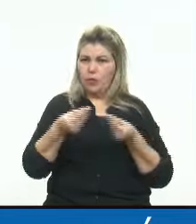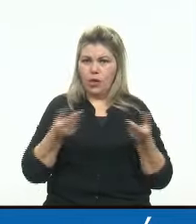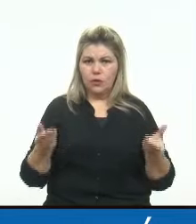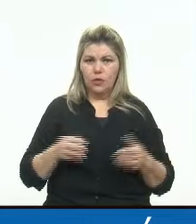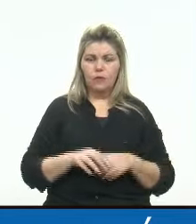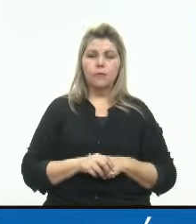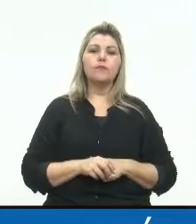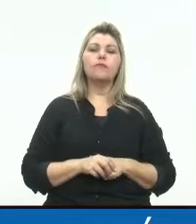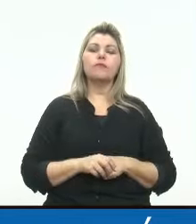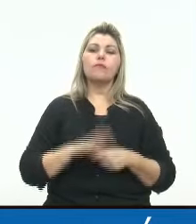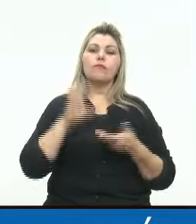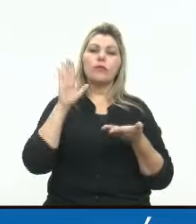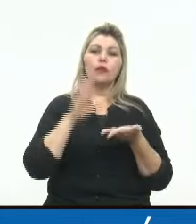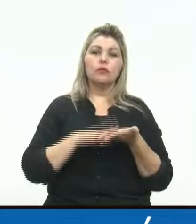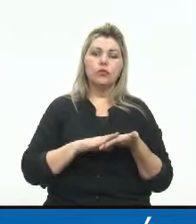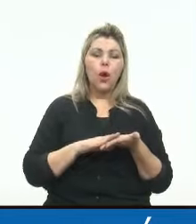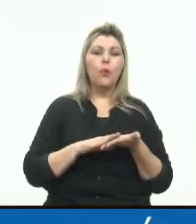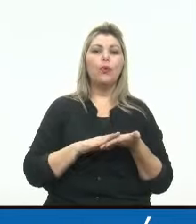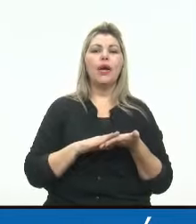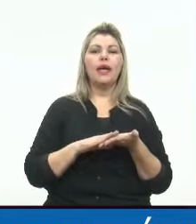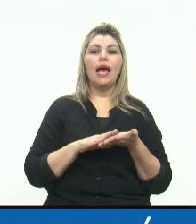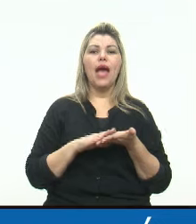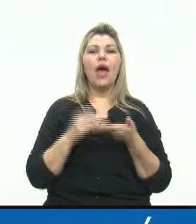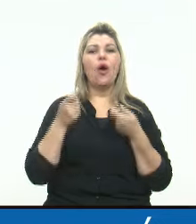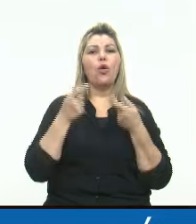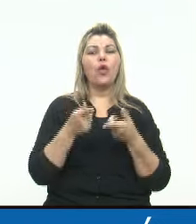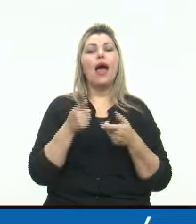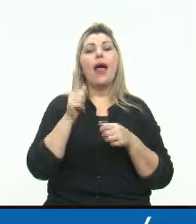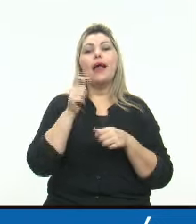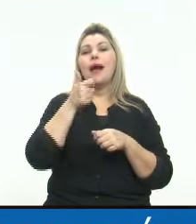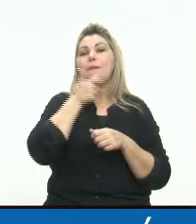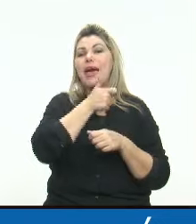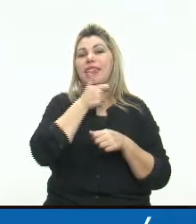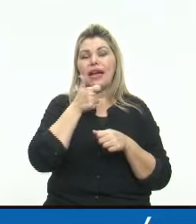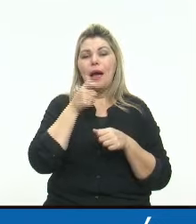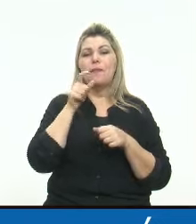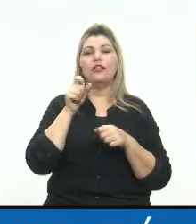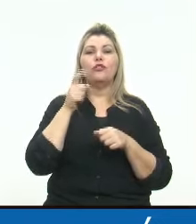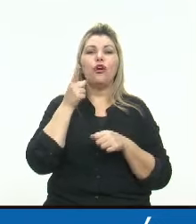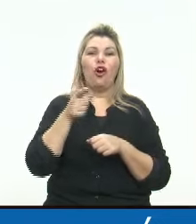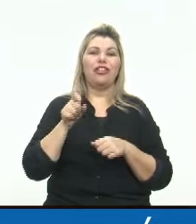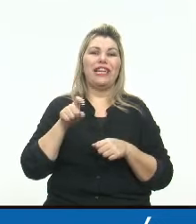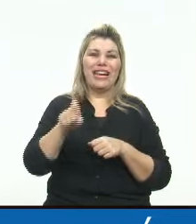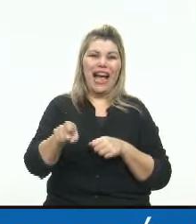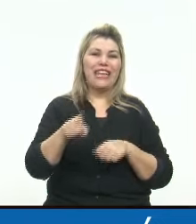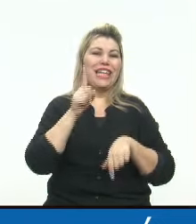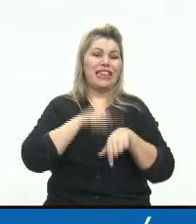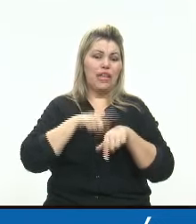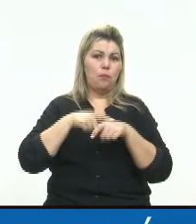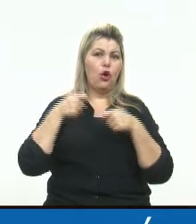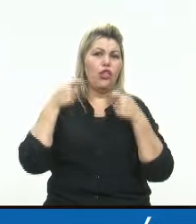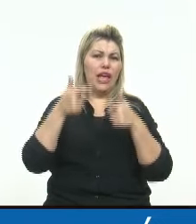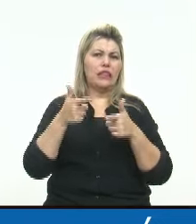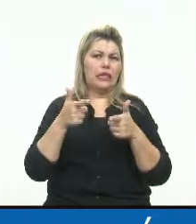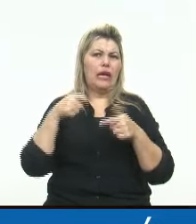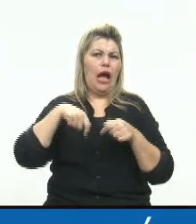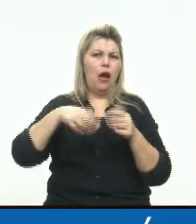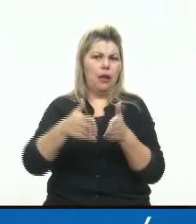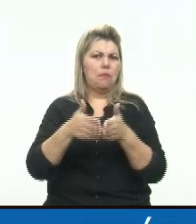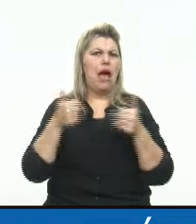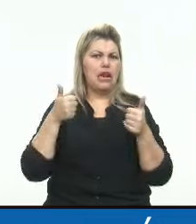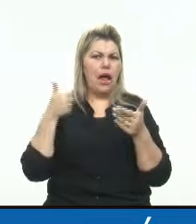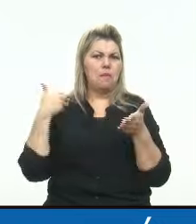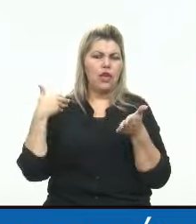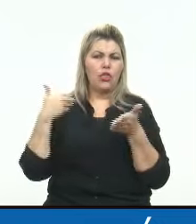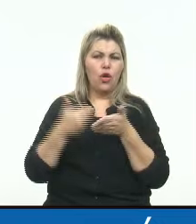Con respecto a la provisión de medicamentos oncológicos, los tiempos de entrega se han reducido,